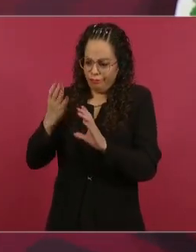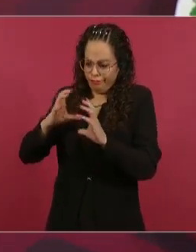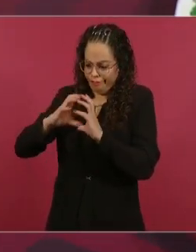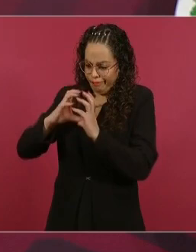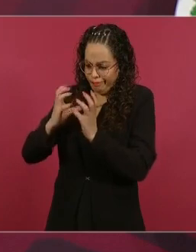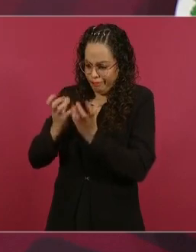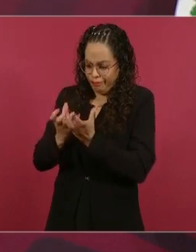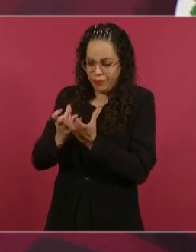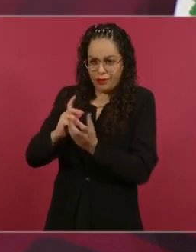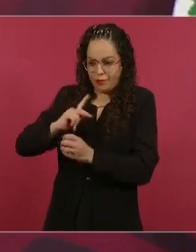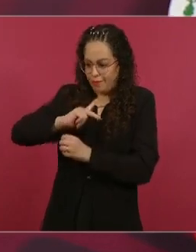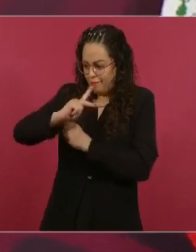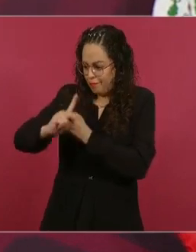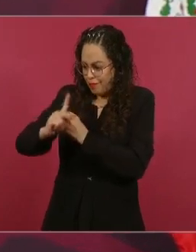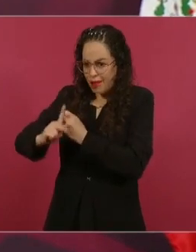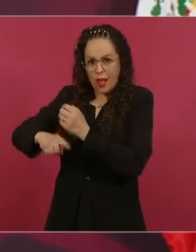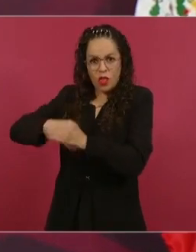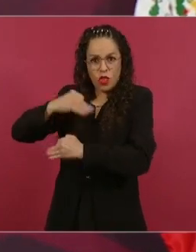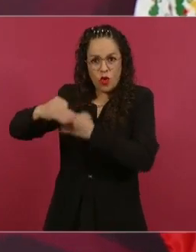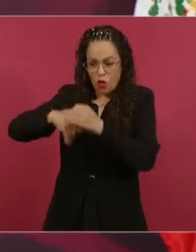Claro, hay quienes no quieren eso.